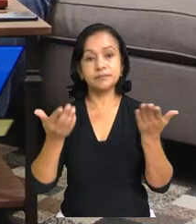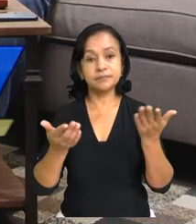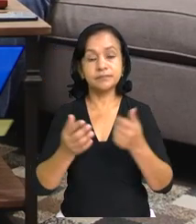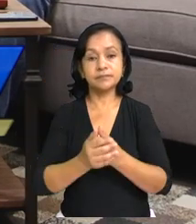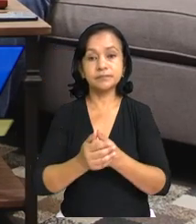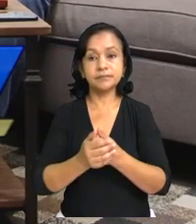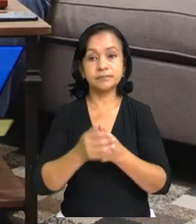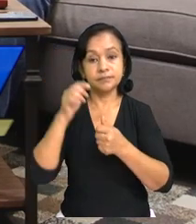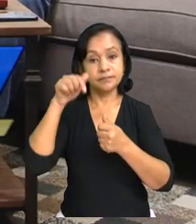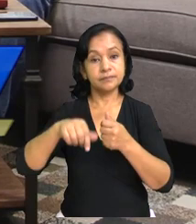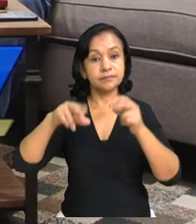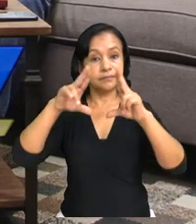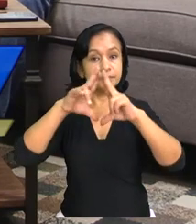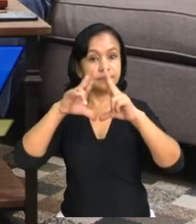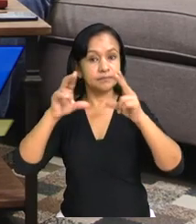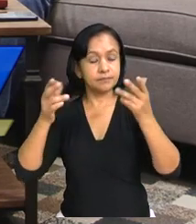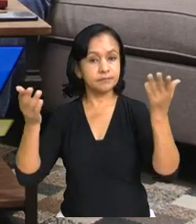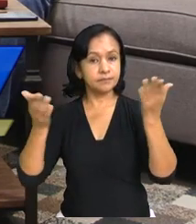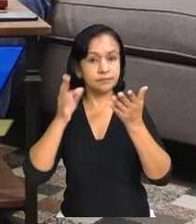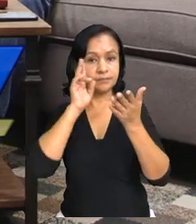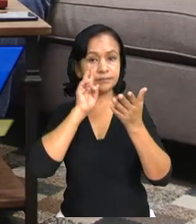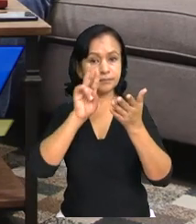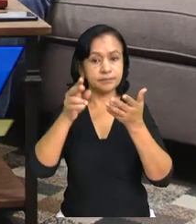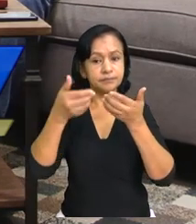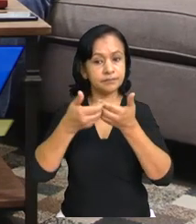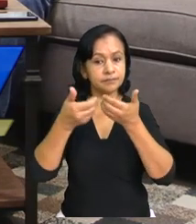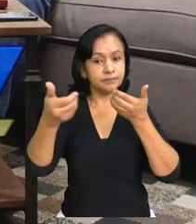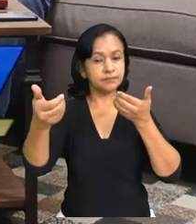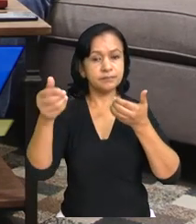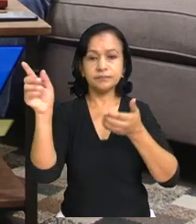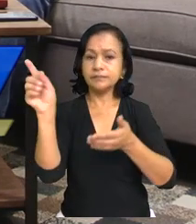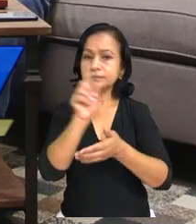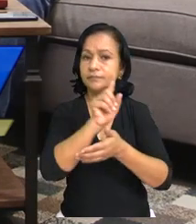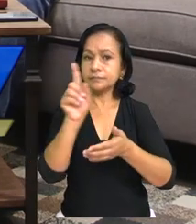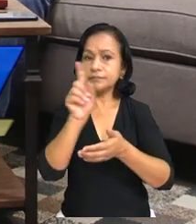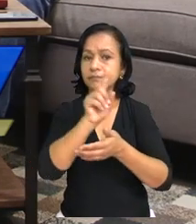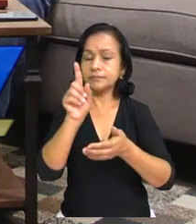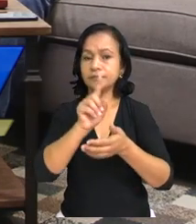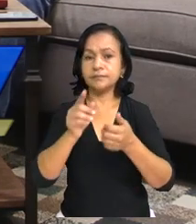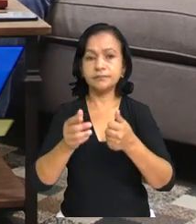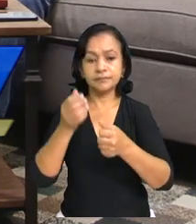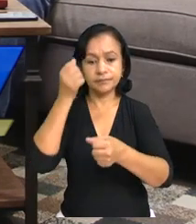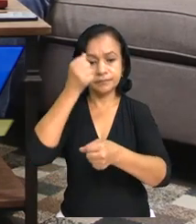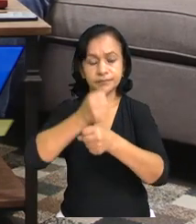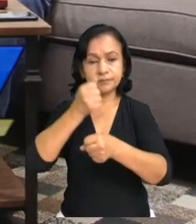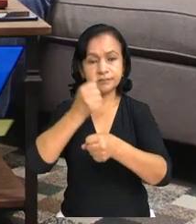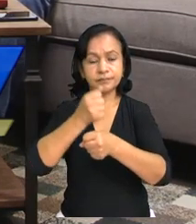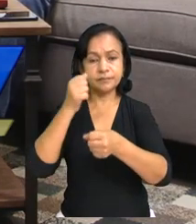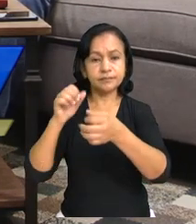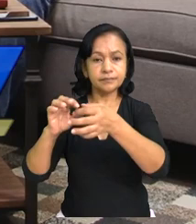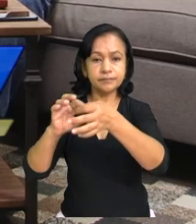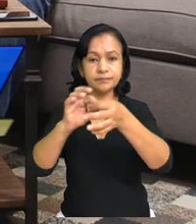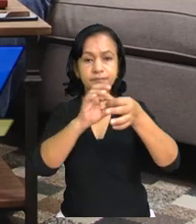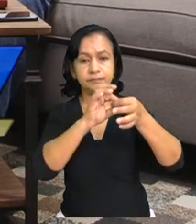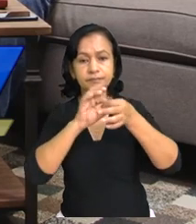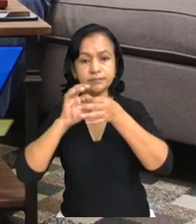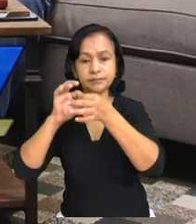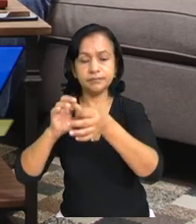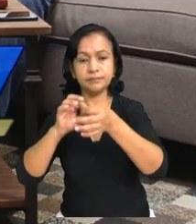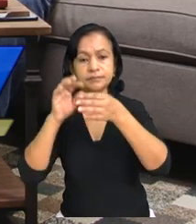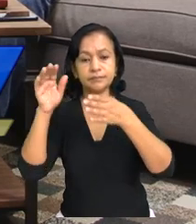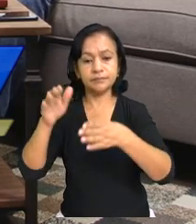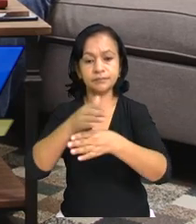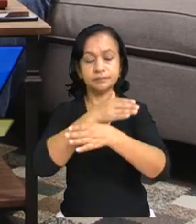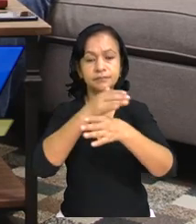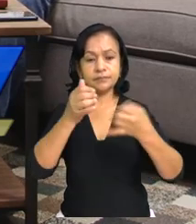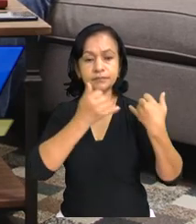nosotros no nos ubicamos como una institución aislada, sino que trabajamos en conjunto con todas las instituciones que tienen que ver con el